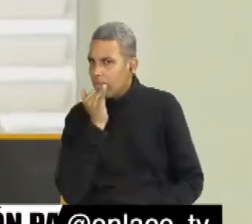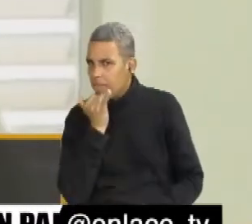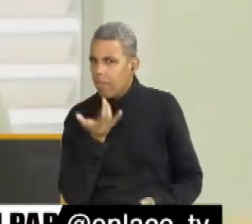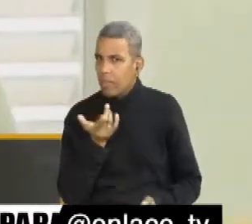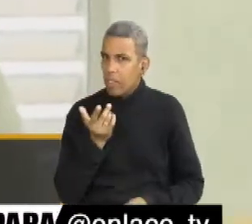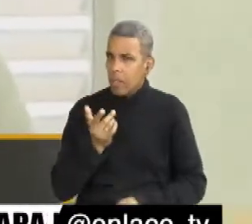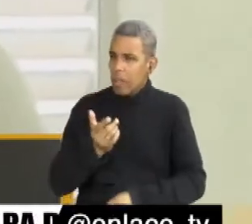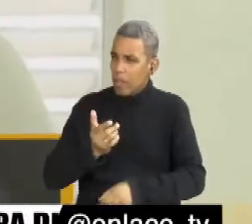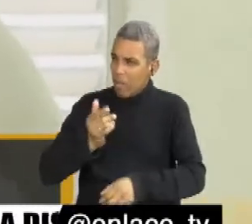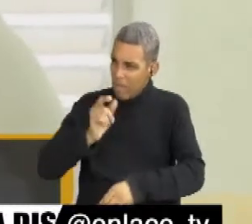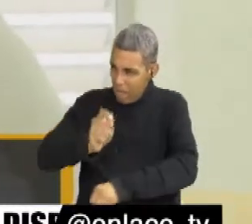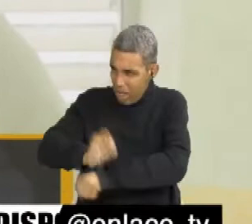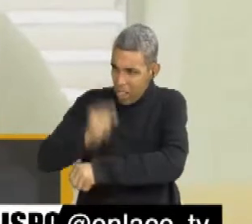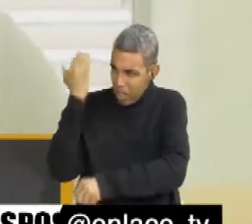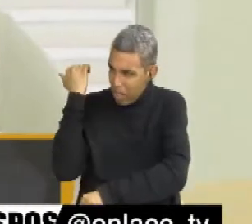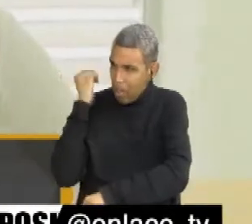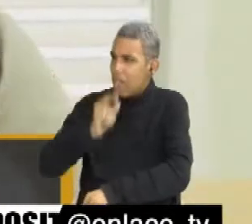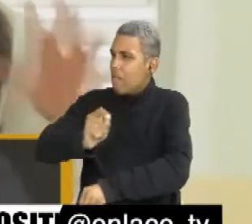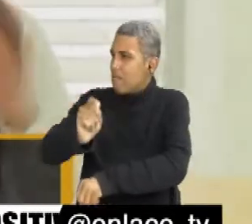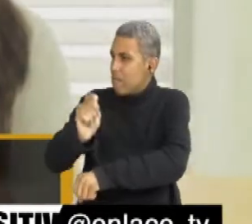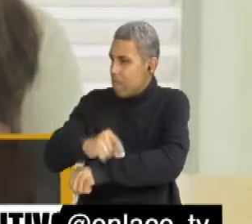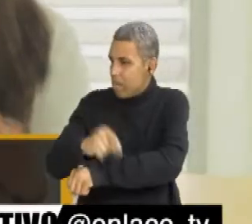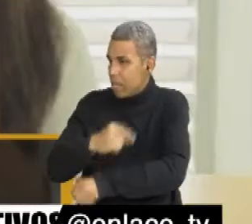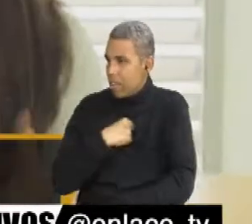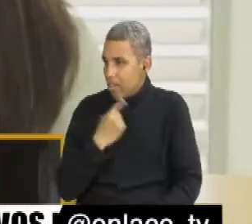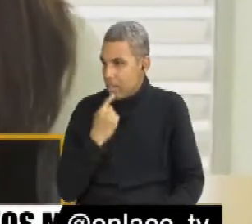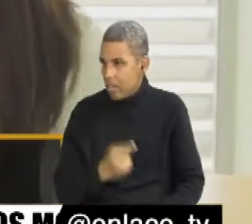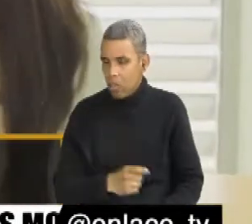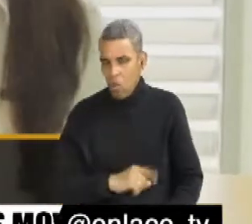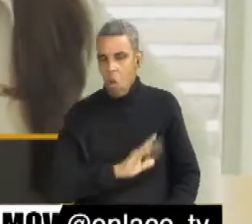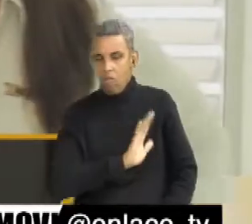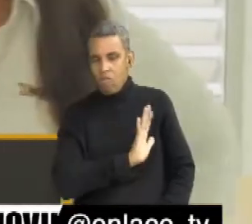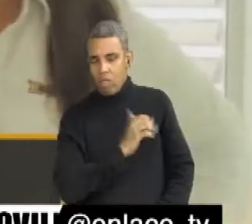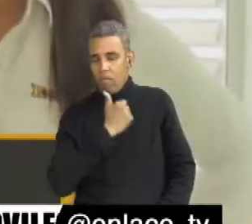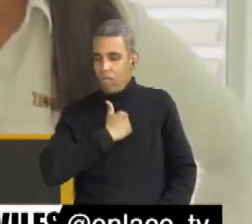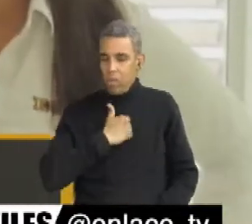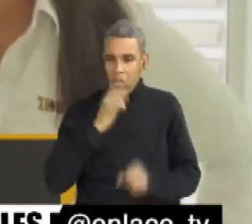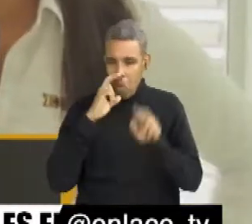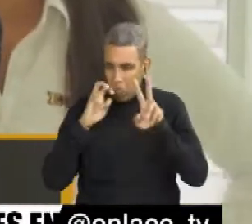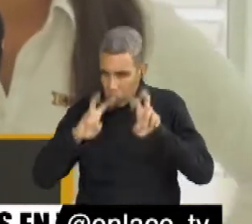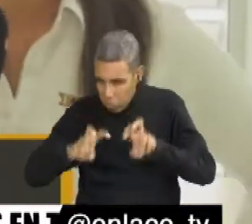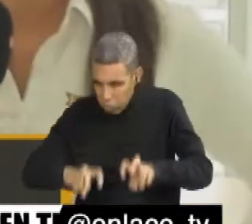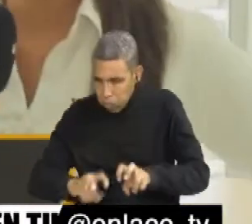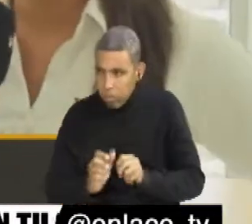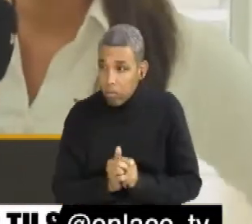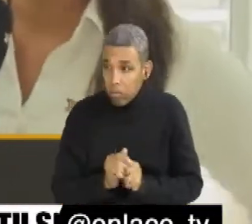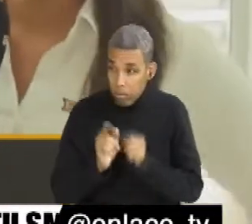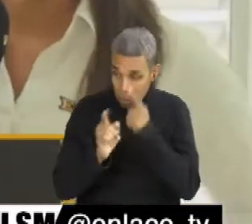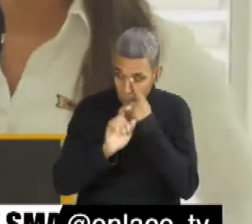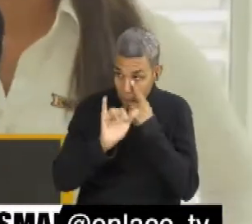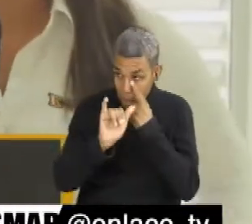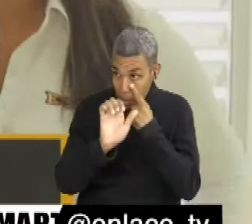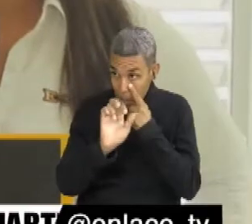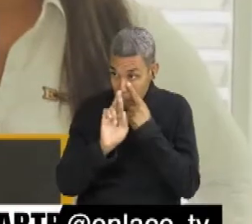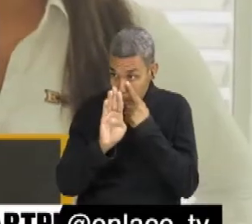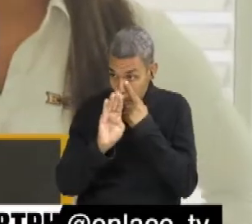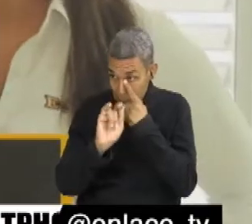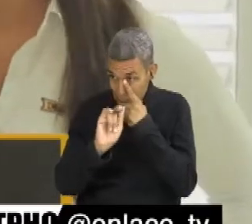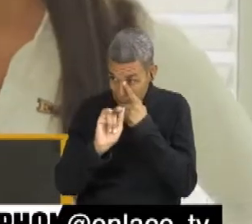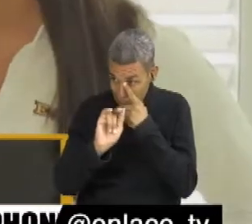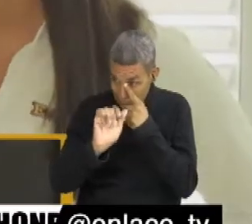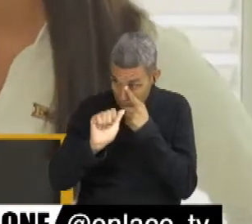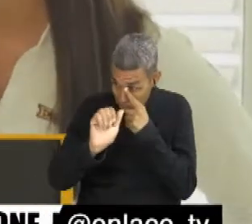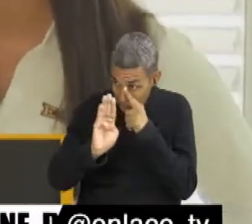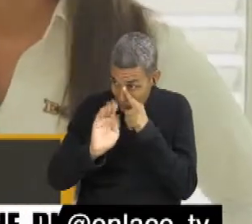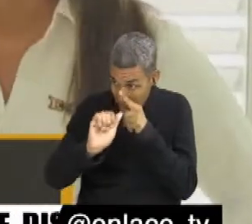el fiscal general de la Nación con respecto a que se apersonará de las investigaciones relacionadas con el relleno sanitario de Hierbabuena. Mandatario, buenas tardes.